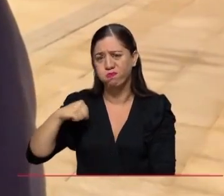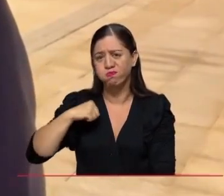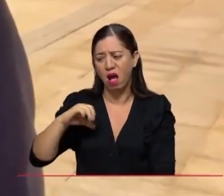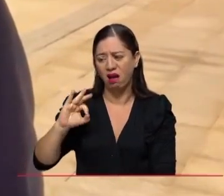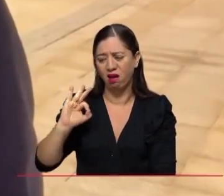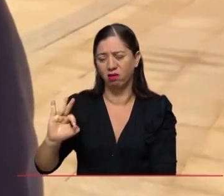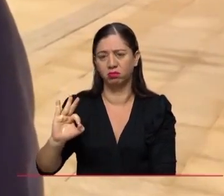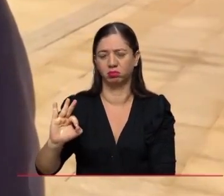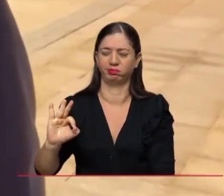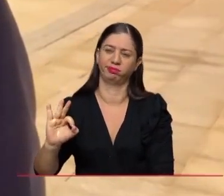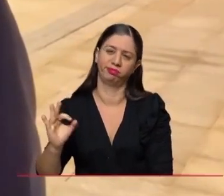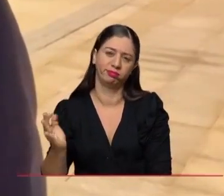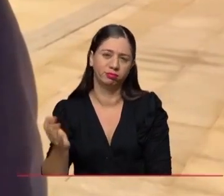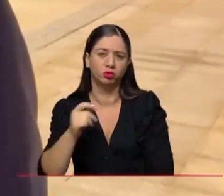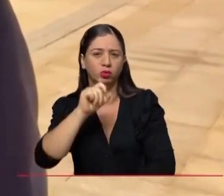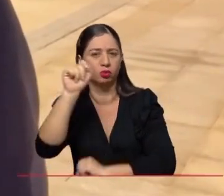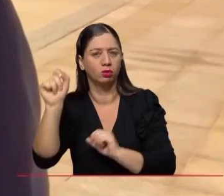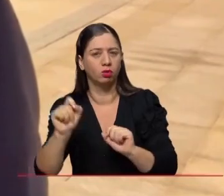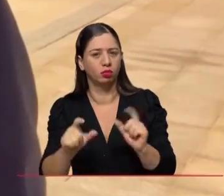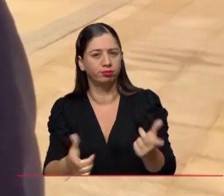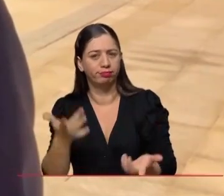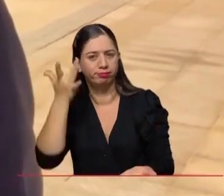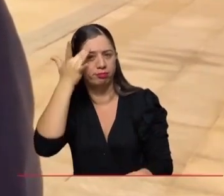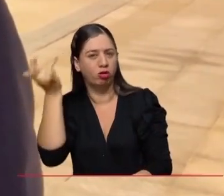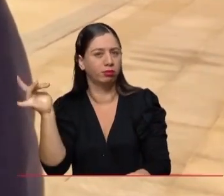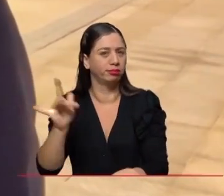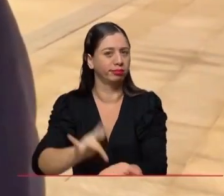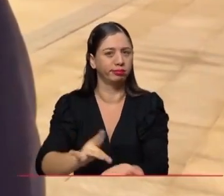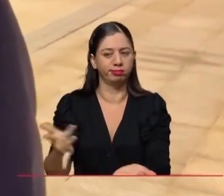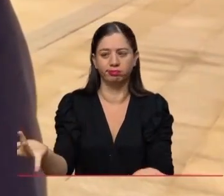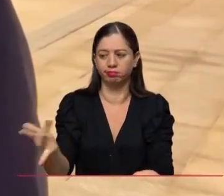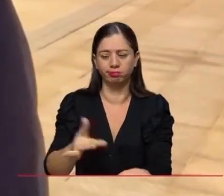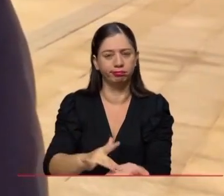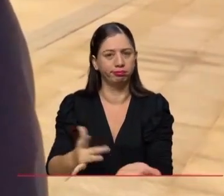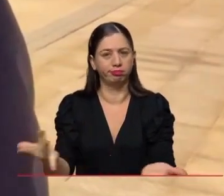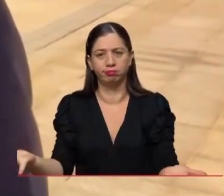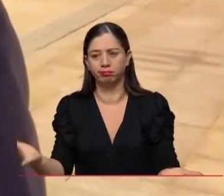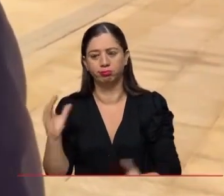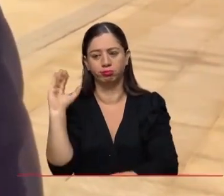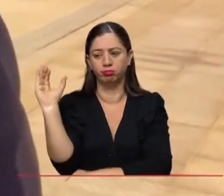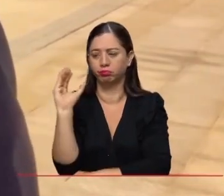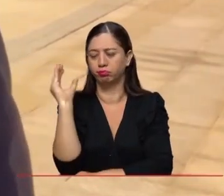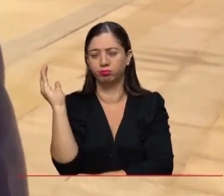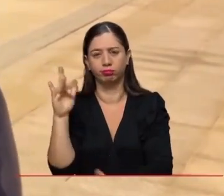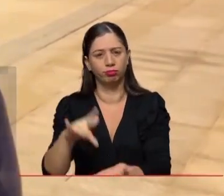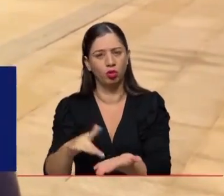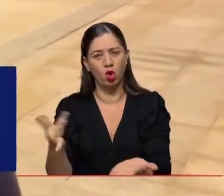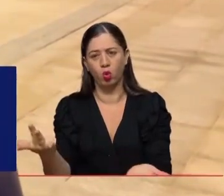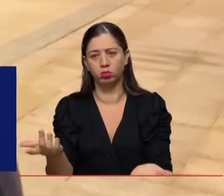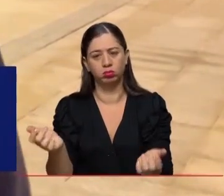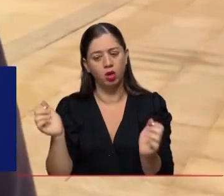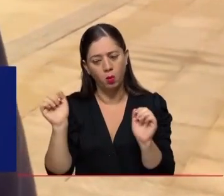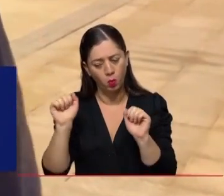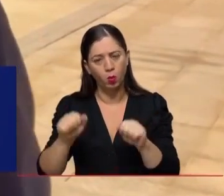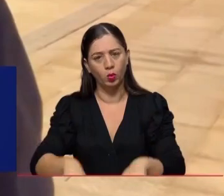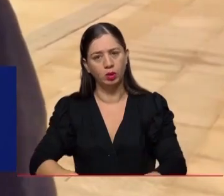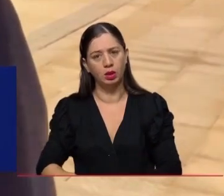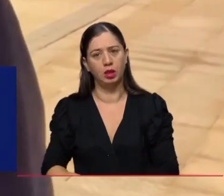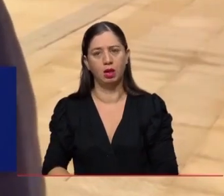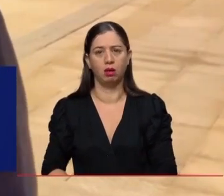uno se cuestiona el por qué no estar acá, por qué no tener la posibilidad de llegar